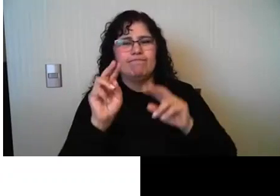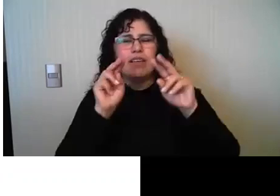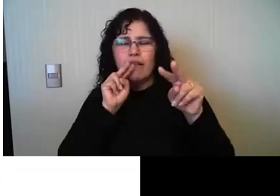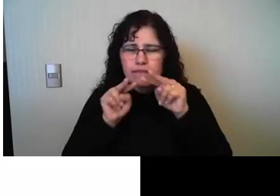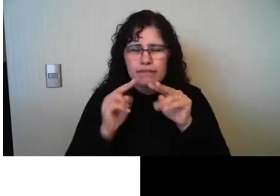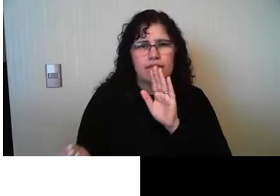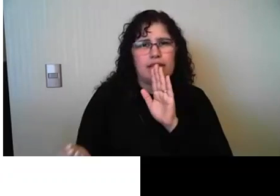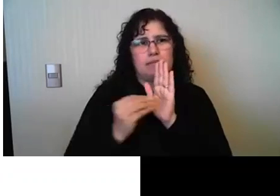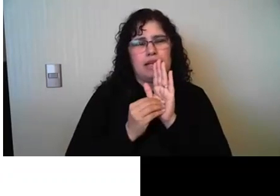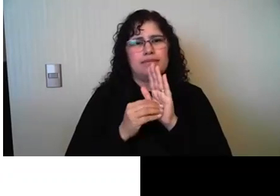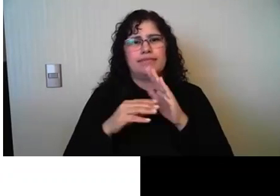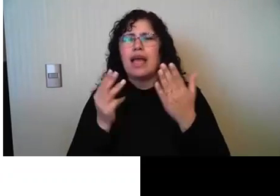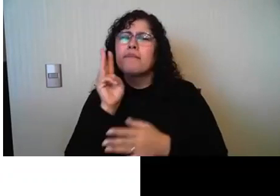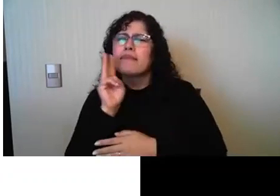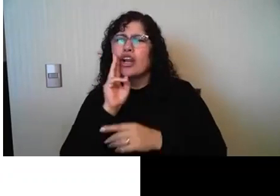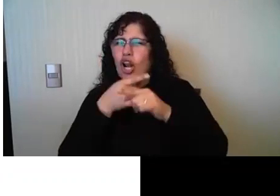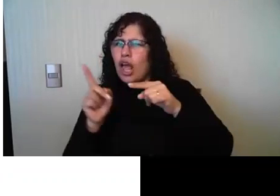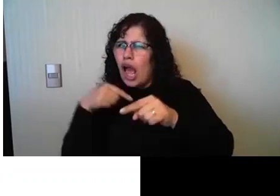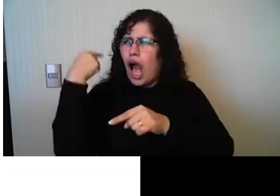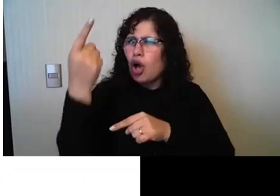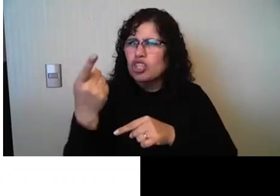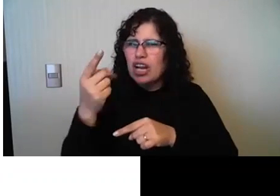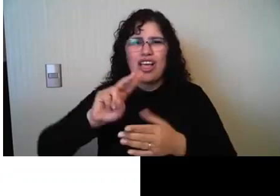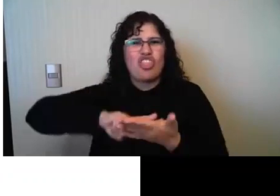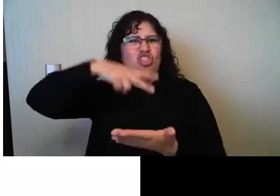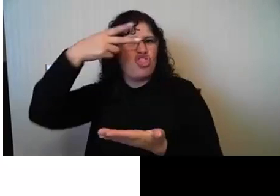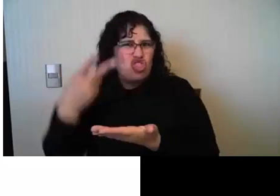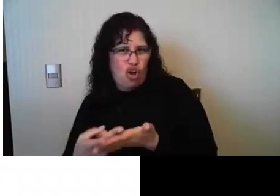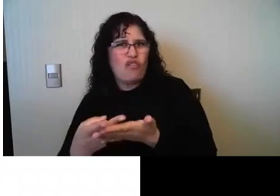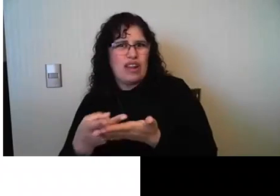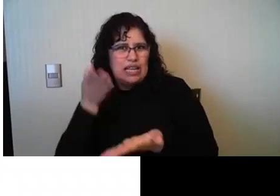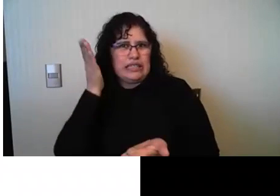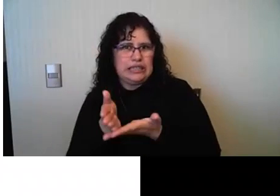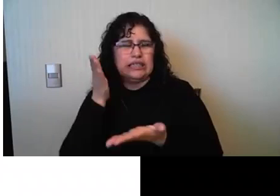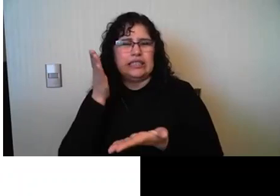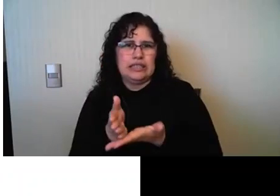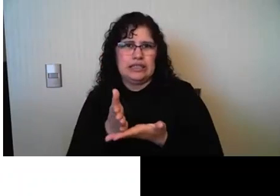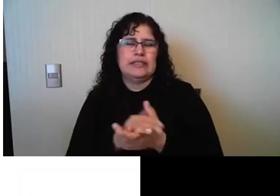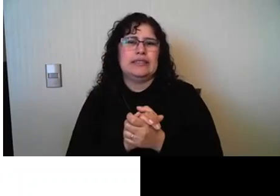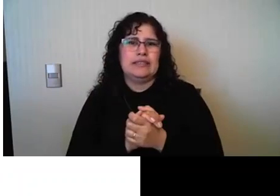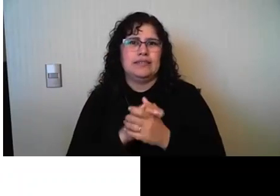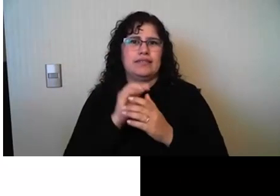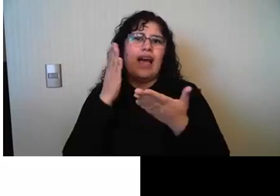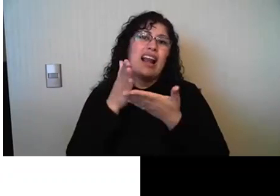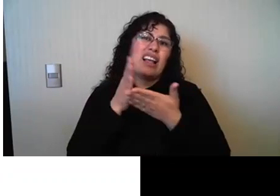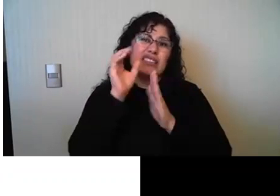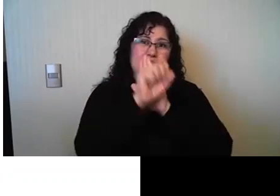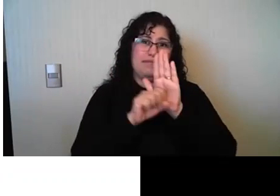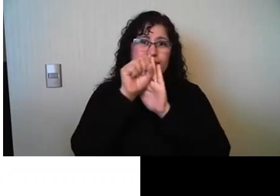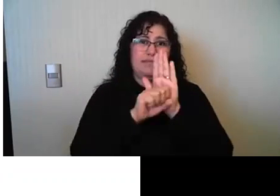El próximo día miércoles, recuerden, vamos a tener doble jornada. La clase va a quedar grabada para los que no pueden